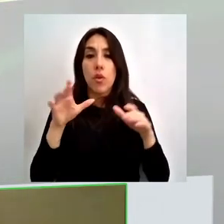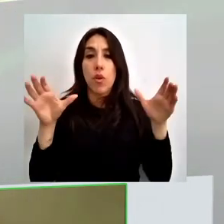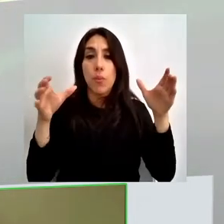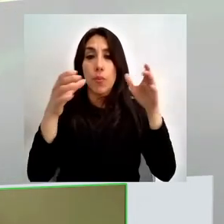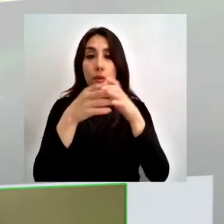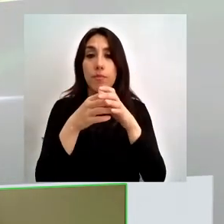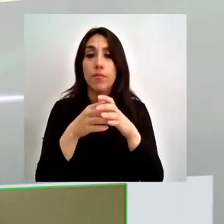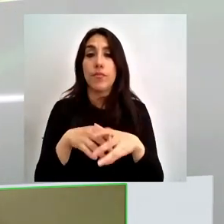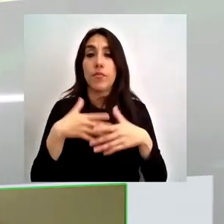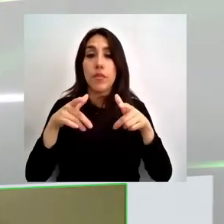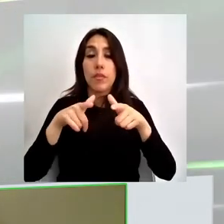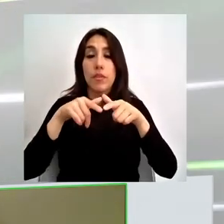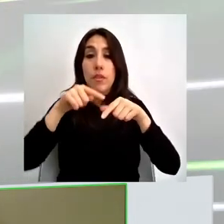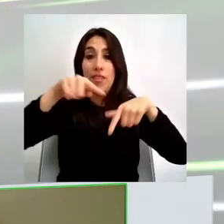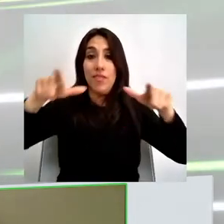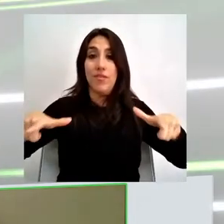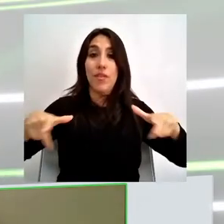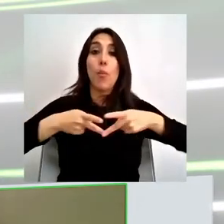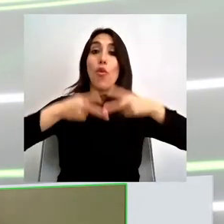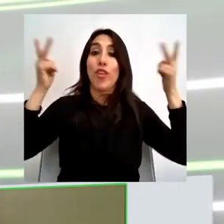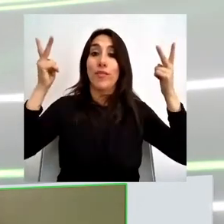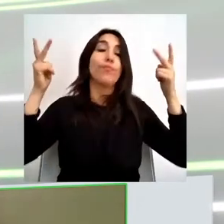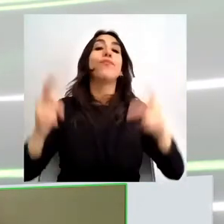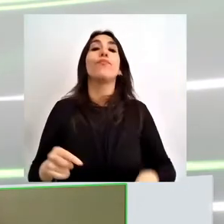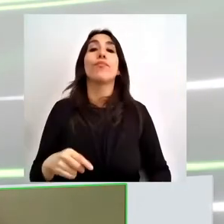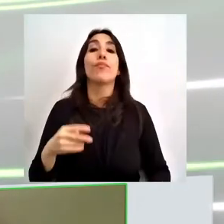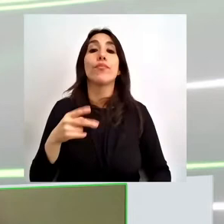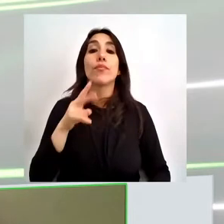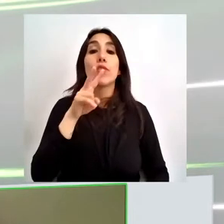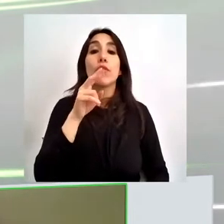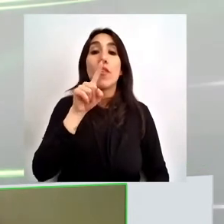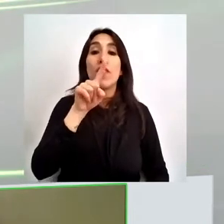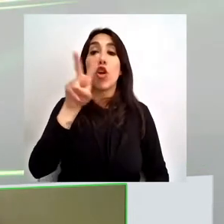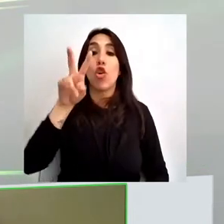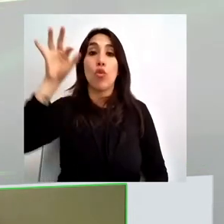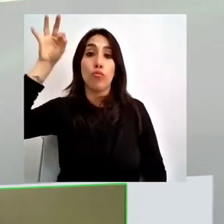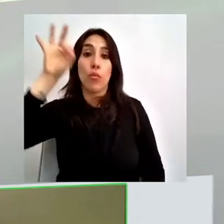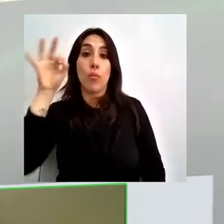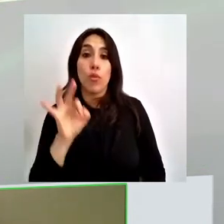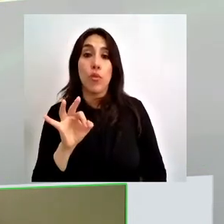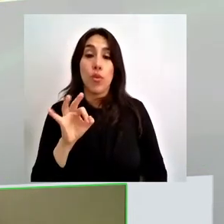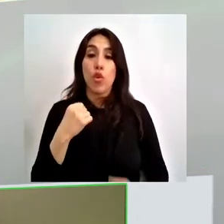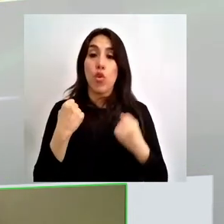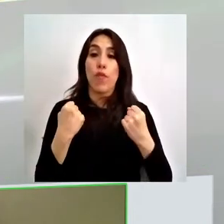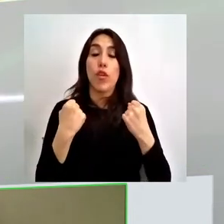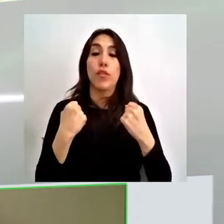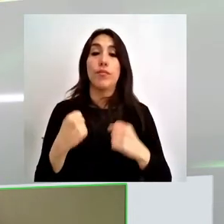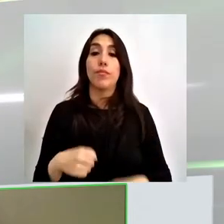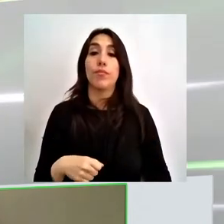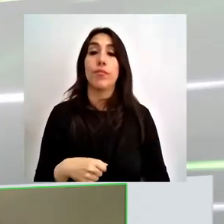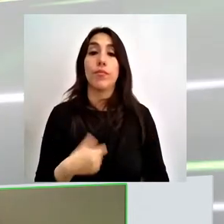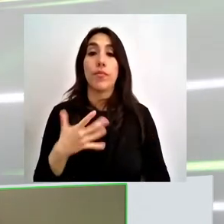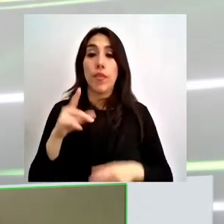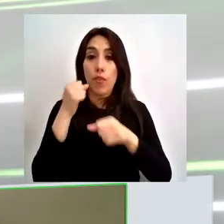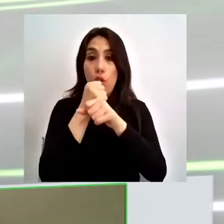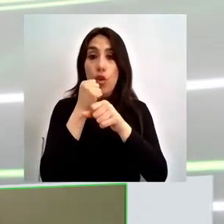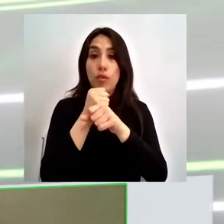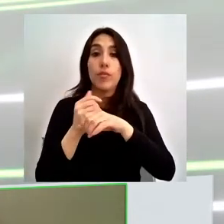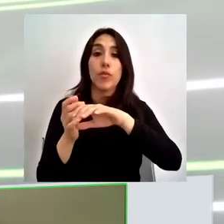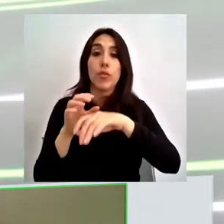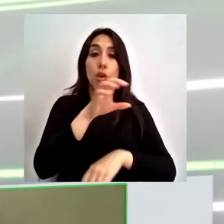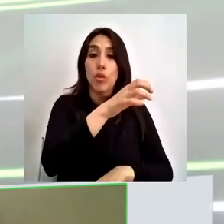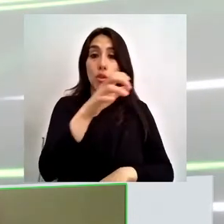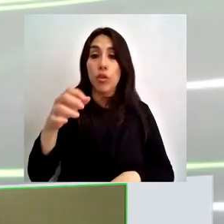por ciento de la fuerza laboral de los países por lo que sus esfuerzos por promover la inclusión pueden tener un impacto